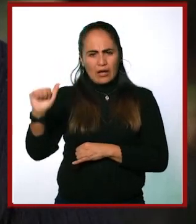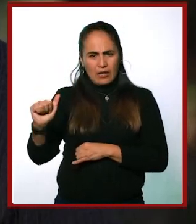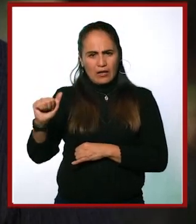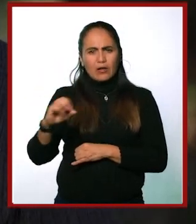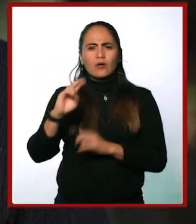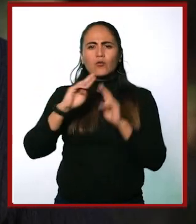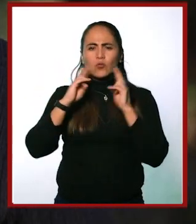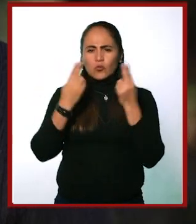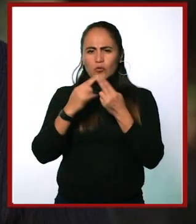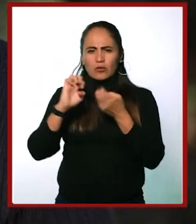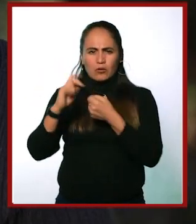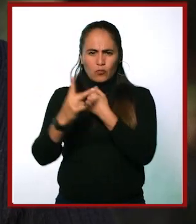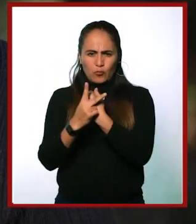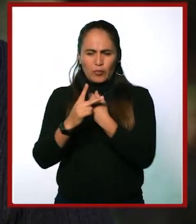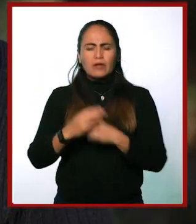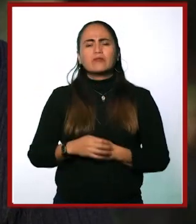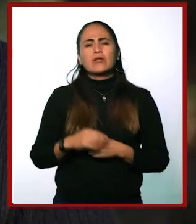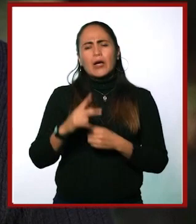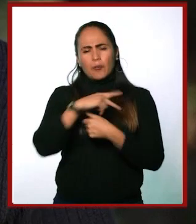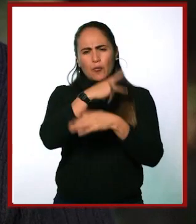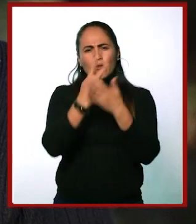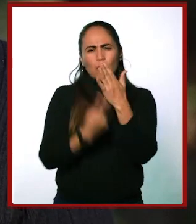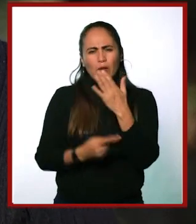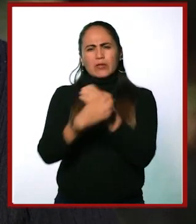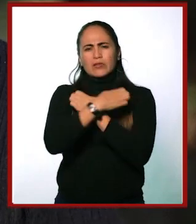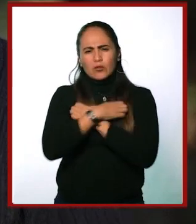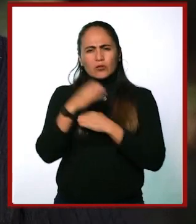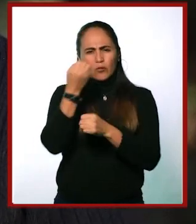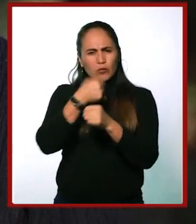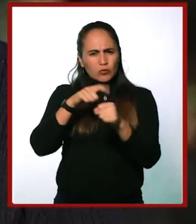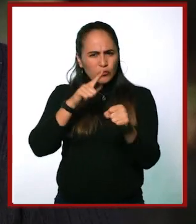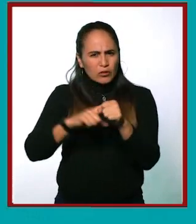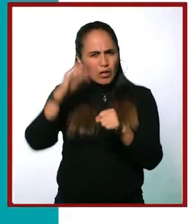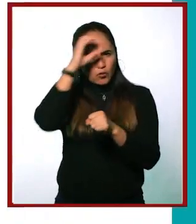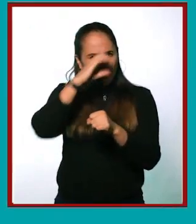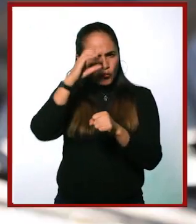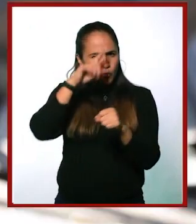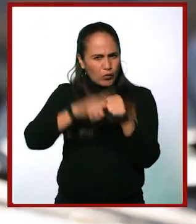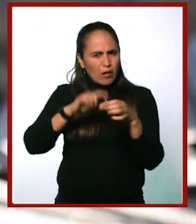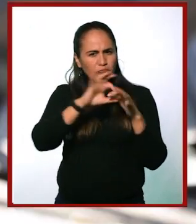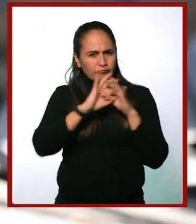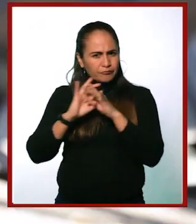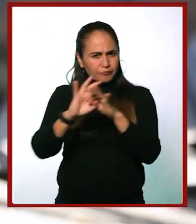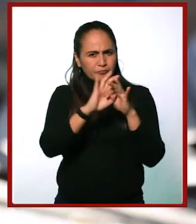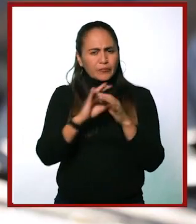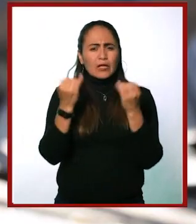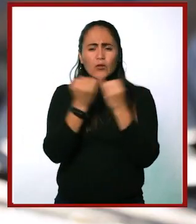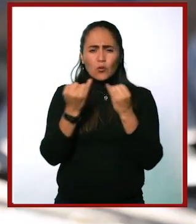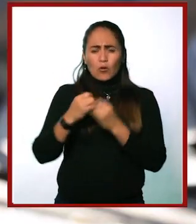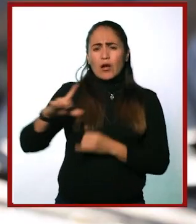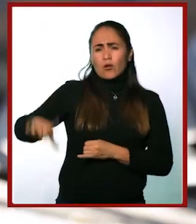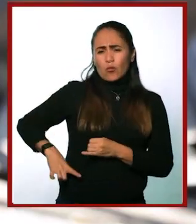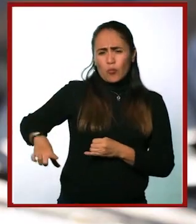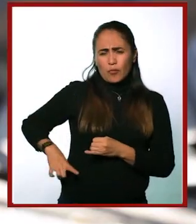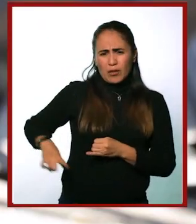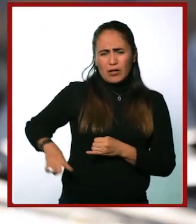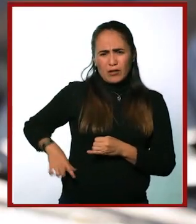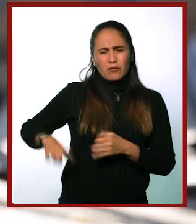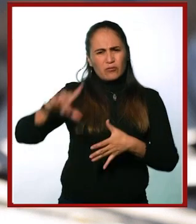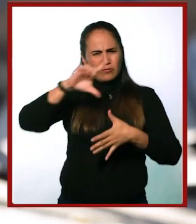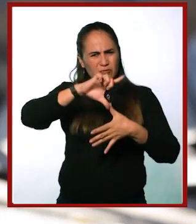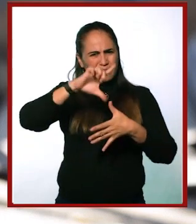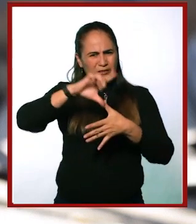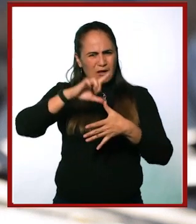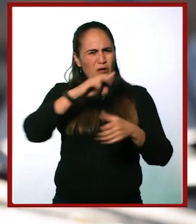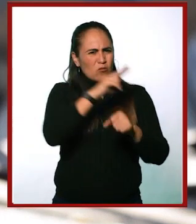la Unión Europea, coordinando programas educativos, sociales y culturales. También ha sido asesor de varios gobiernos de América